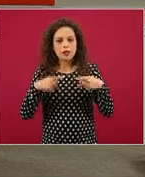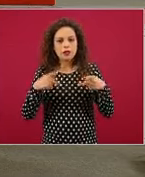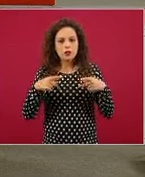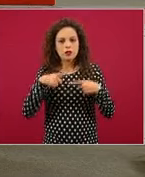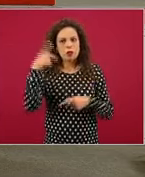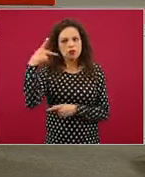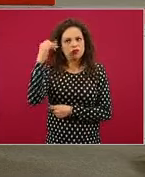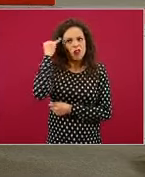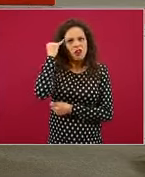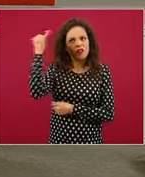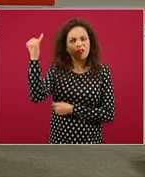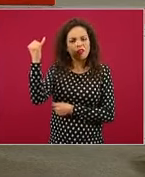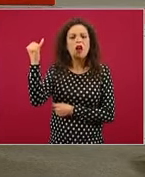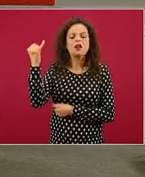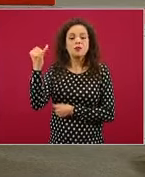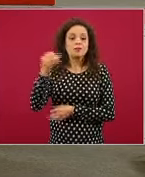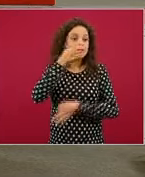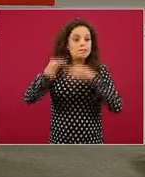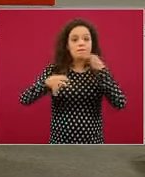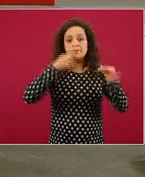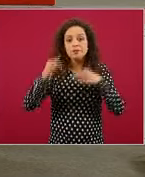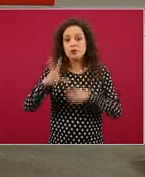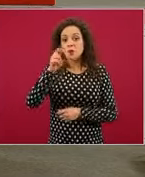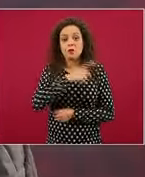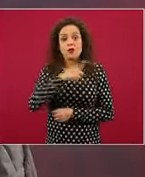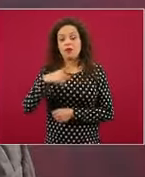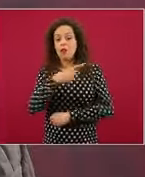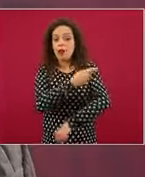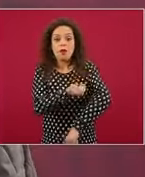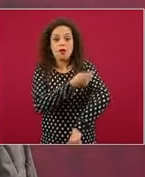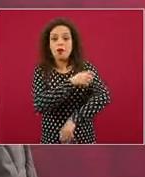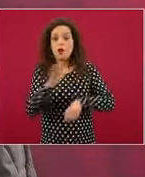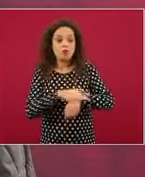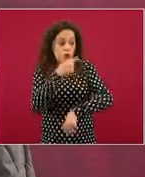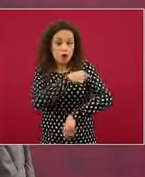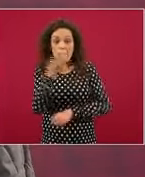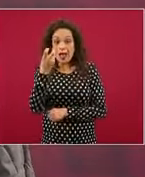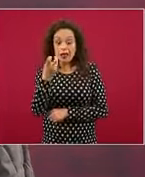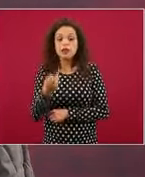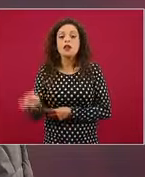idea construida de que las vacunas podrían causar un daño.